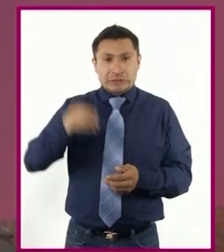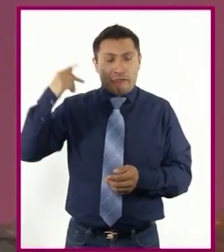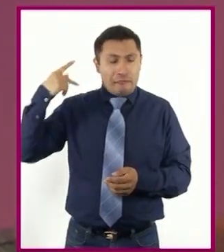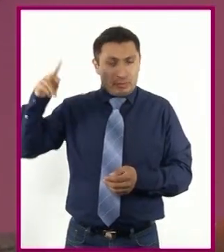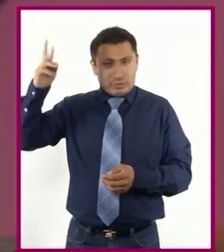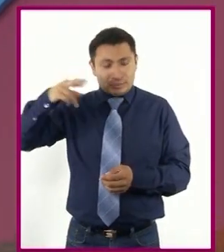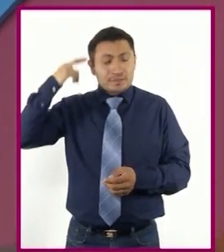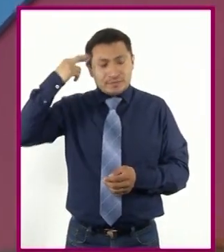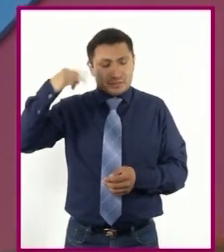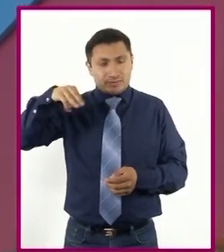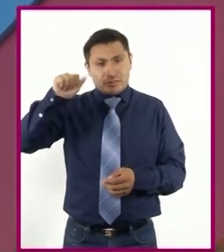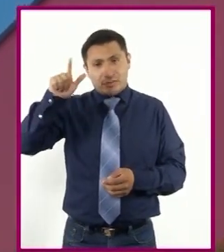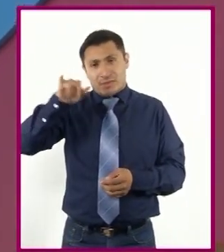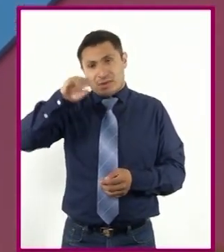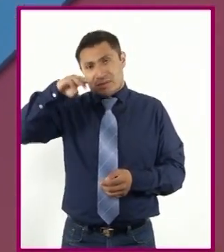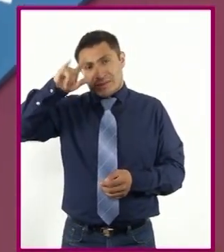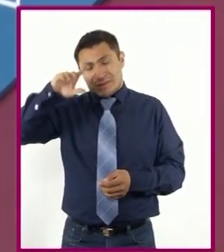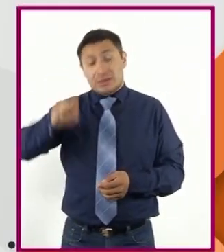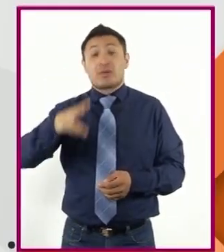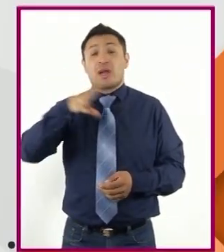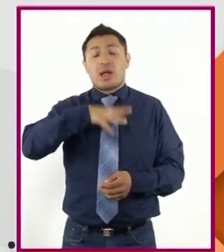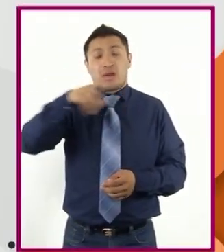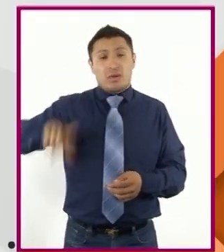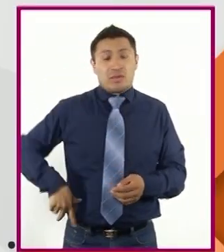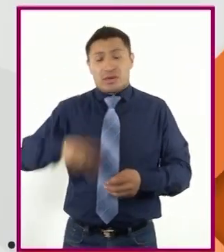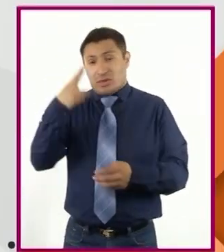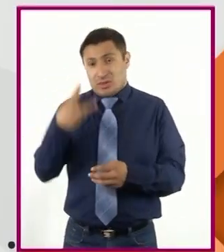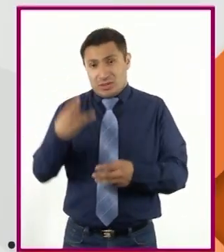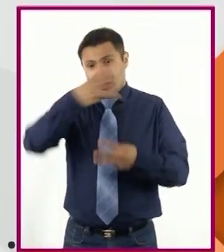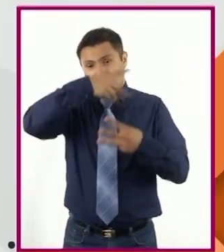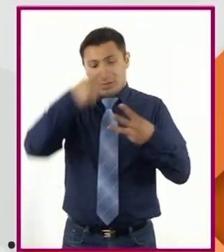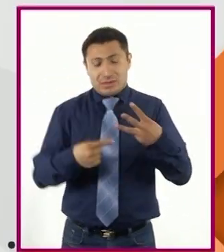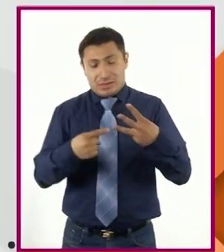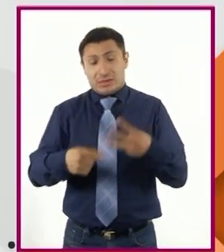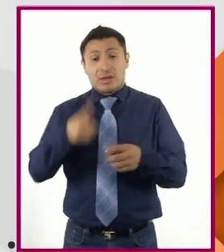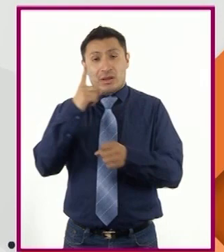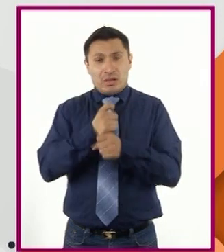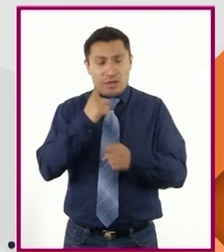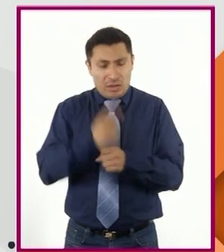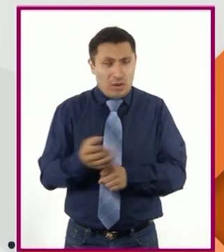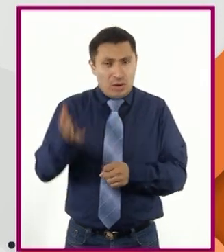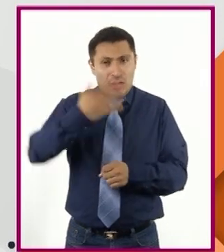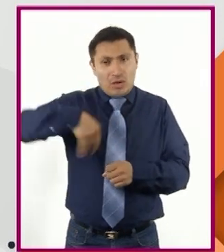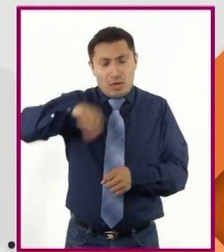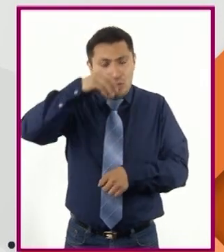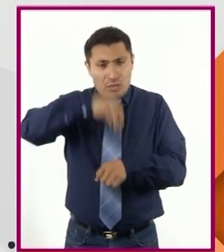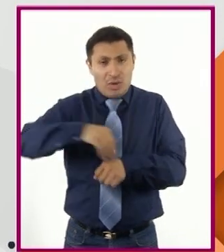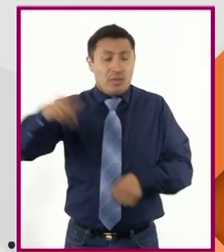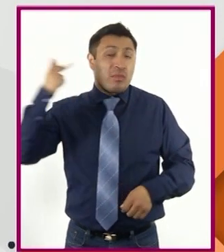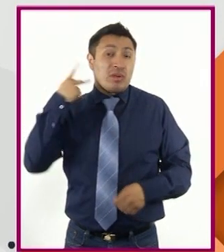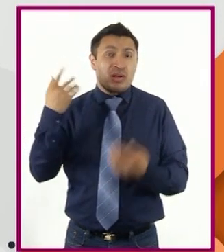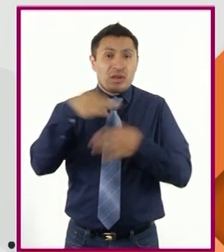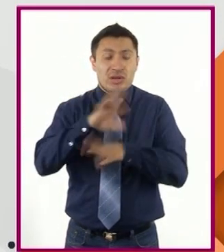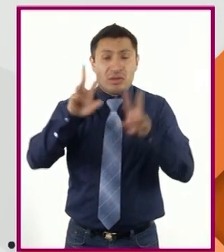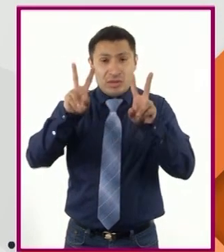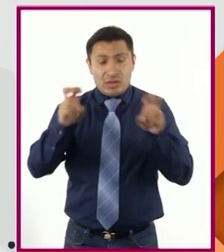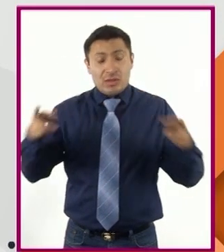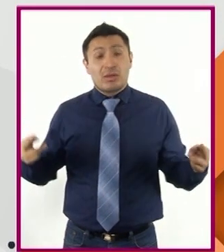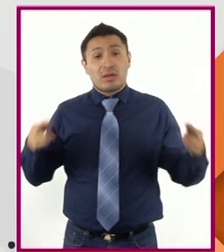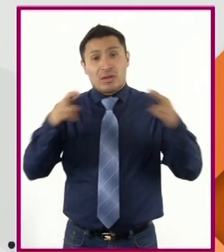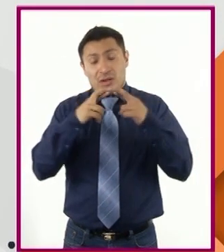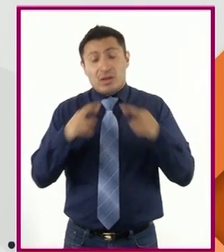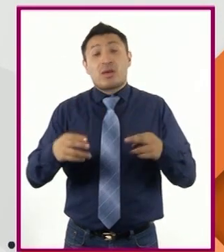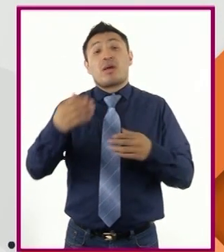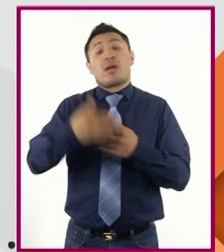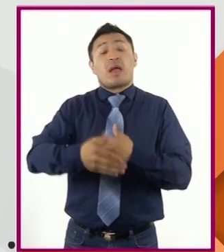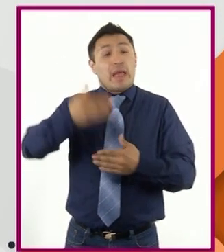emperador, Maximiliano tuvo 3 etapas de gobierno. En un primer momento, buscó establecer su política en materia religiosa, por lo que